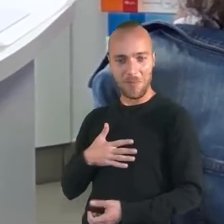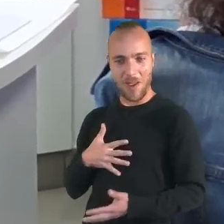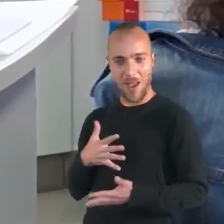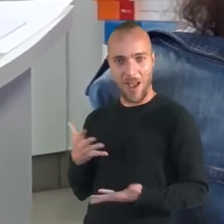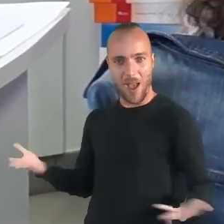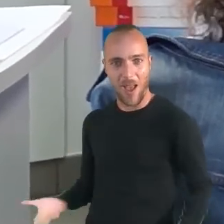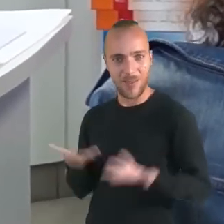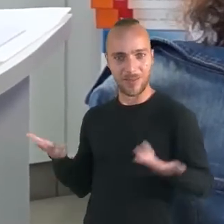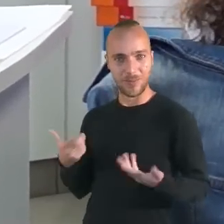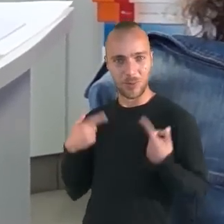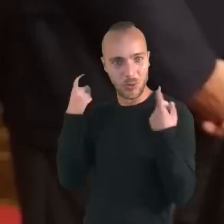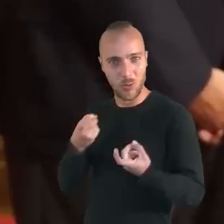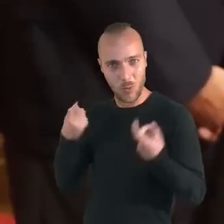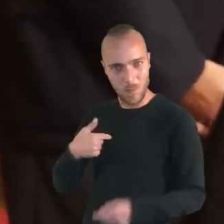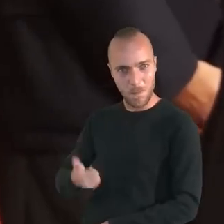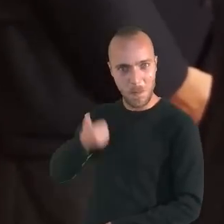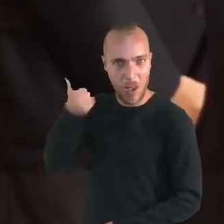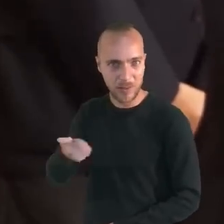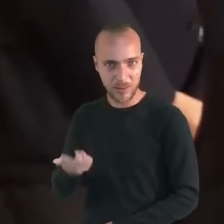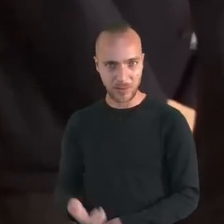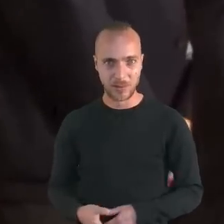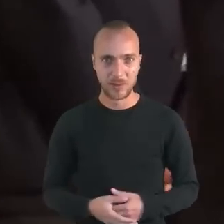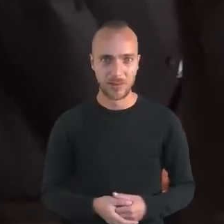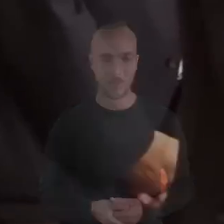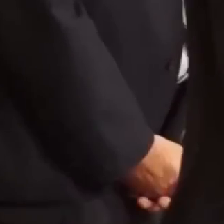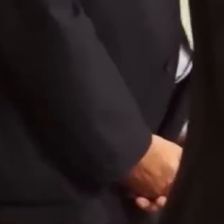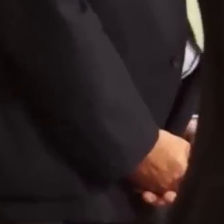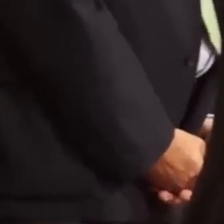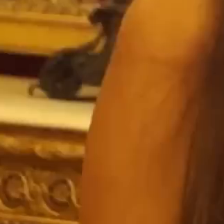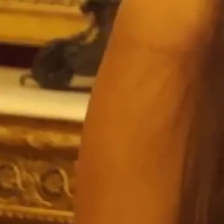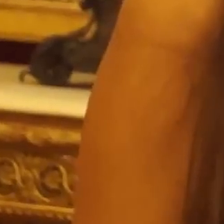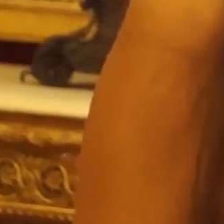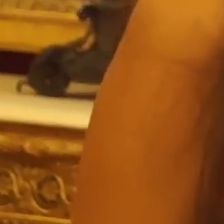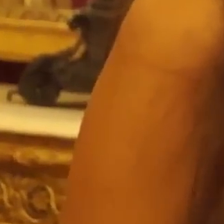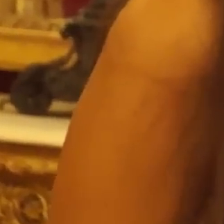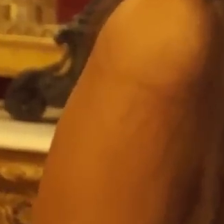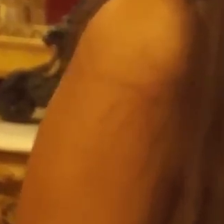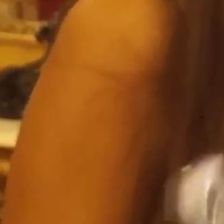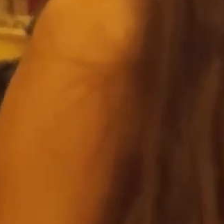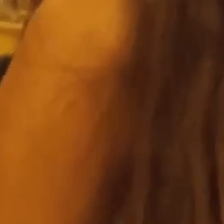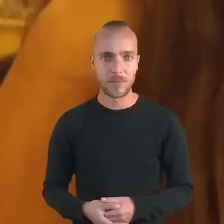pero luchan tanto, tienen tanta fuerza que te animan a ti a esforzarte más.